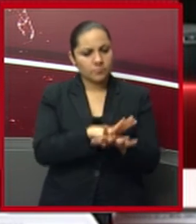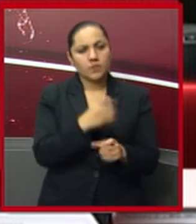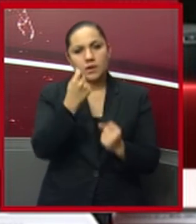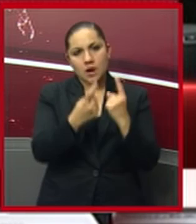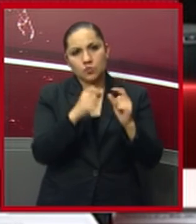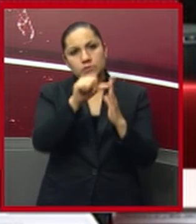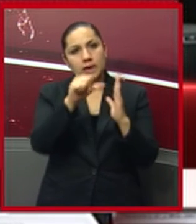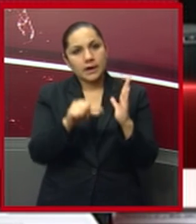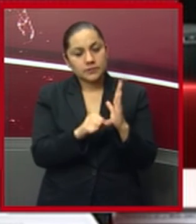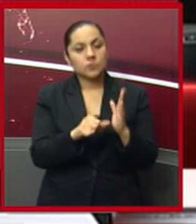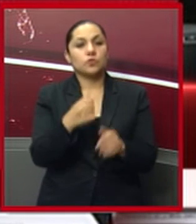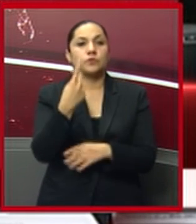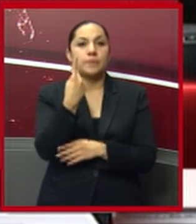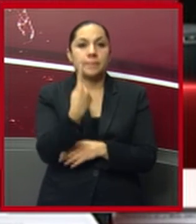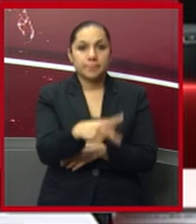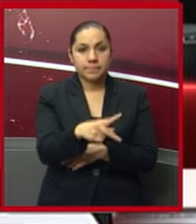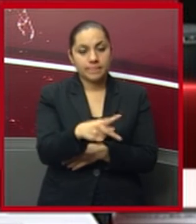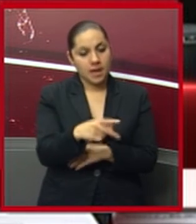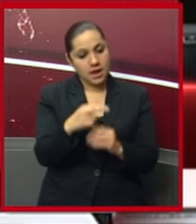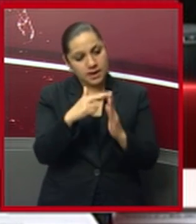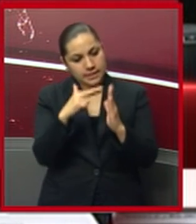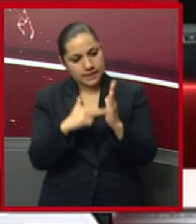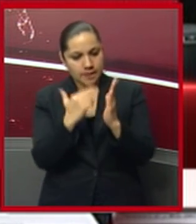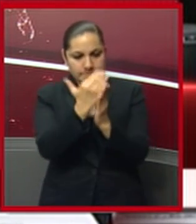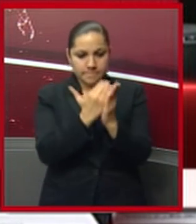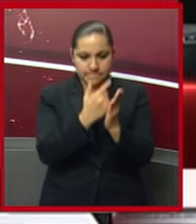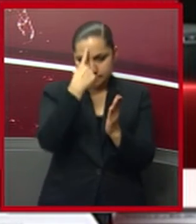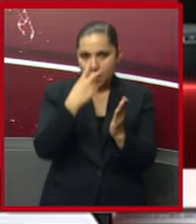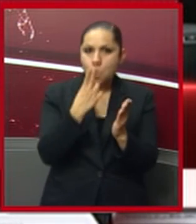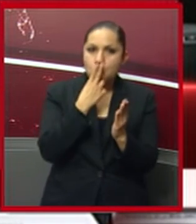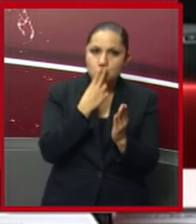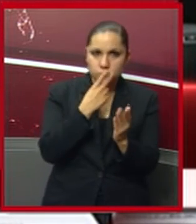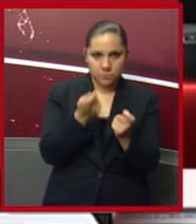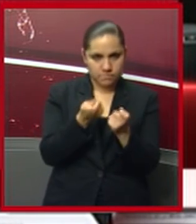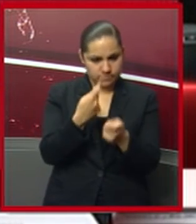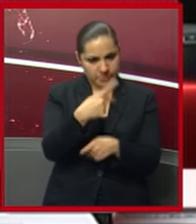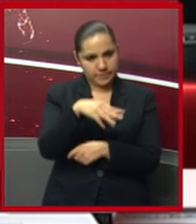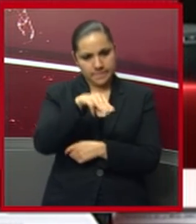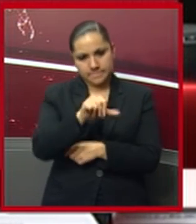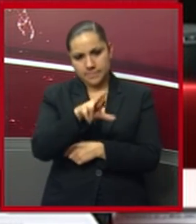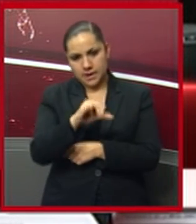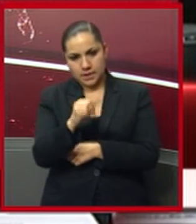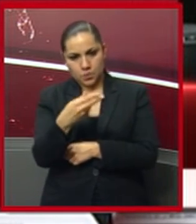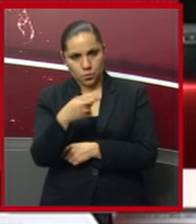diversas disposiciones en materia de regulación y uso de la marihuana.